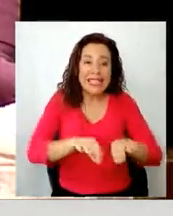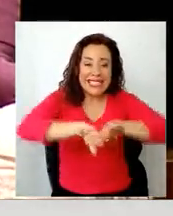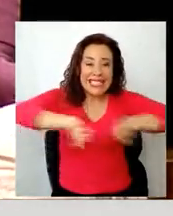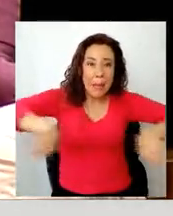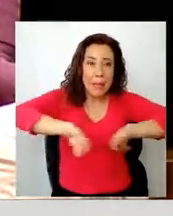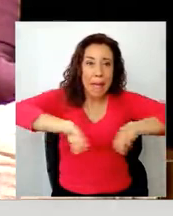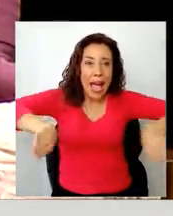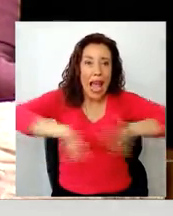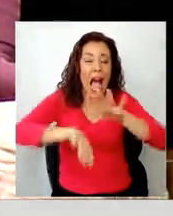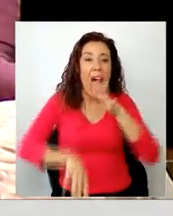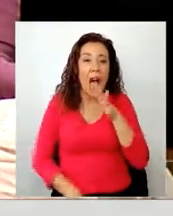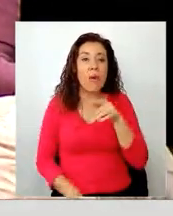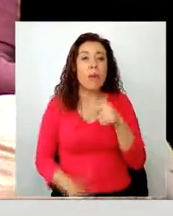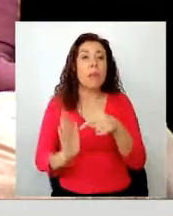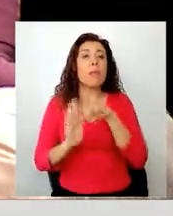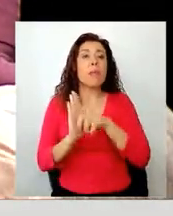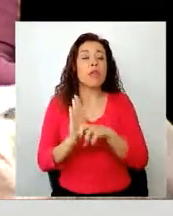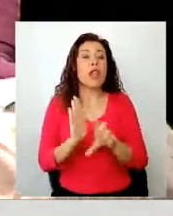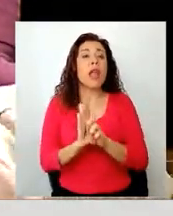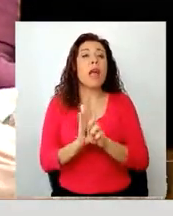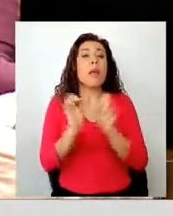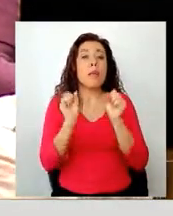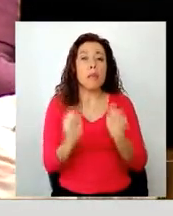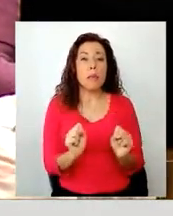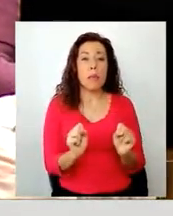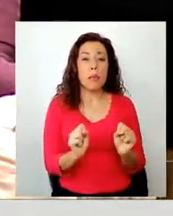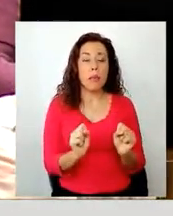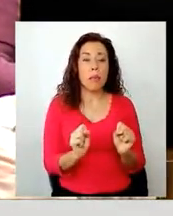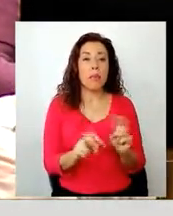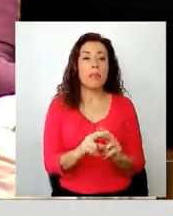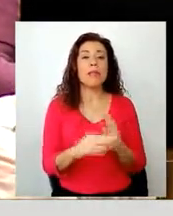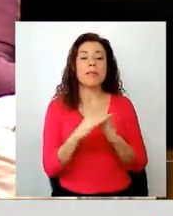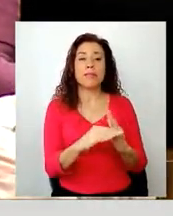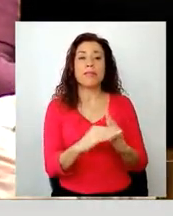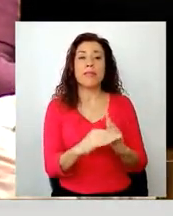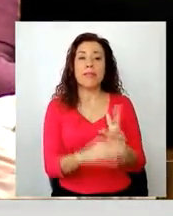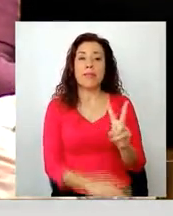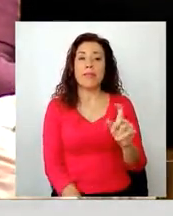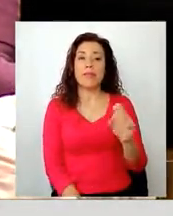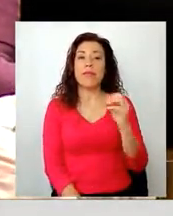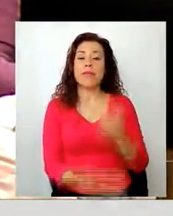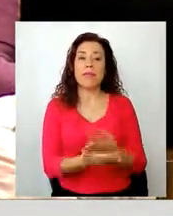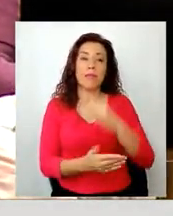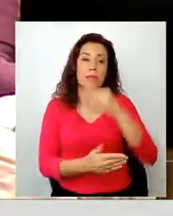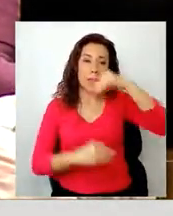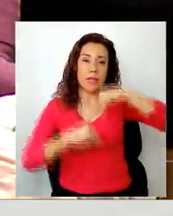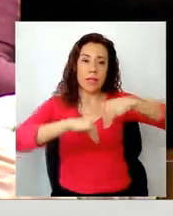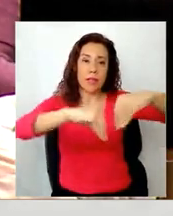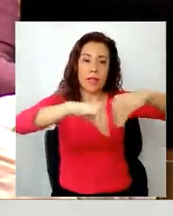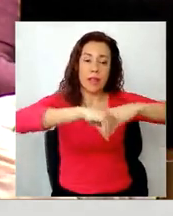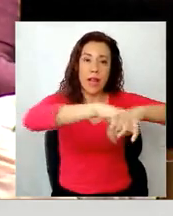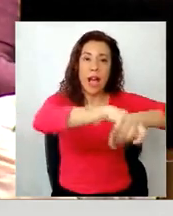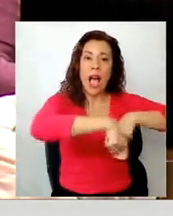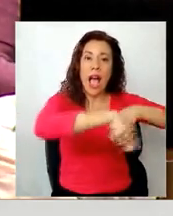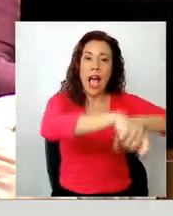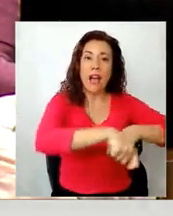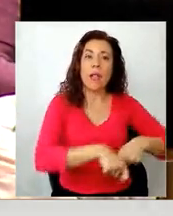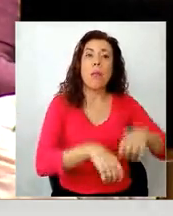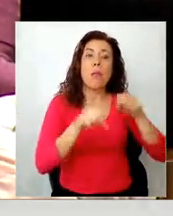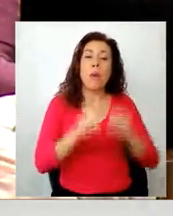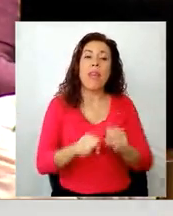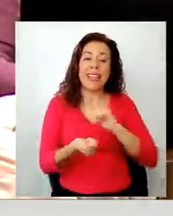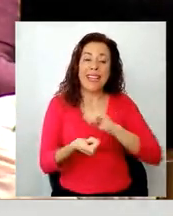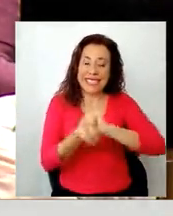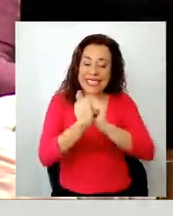proyecto de ley no solo viene a levantar el veto regulatorio que existe en la agricultura y la silvicultura en materia de reuso de aguas grises